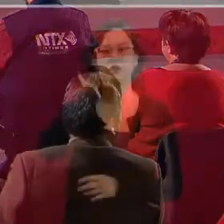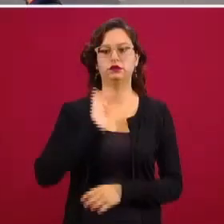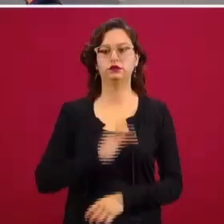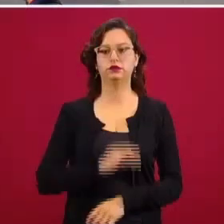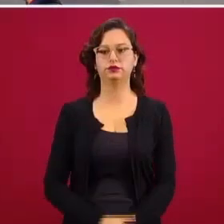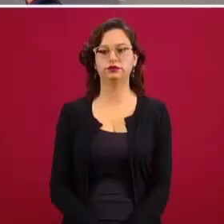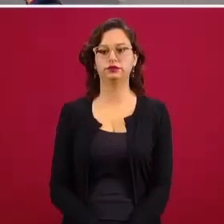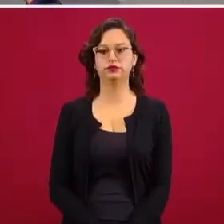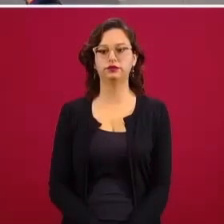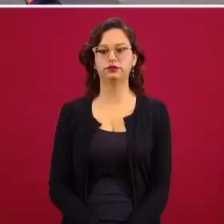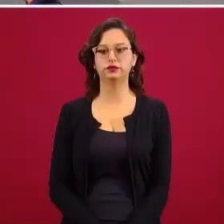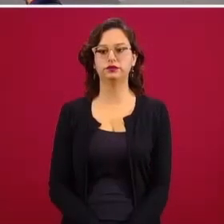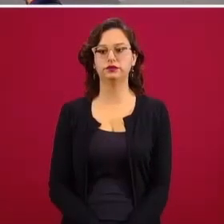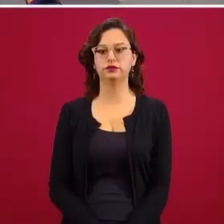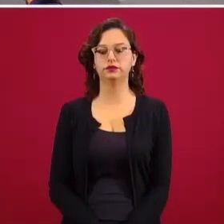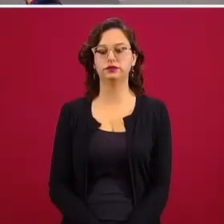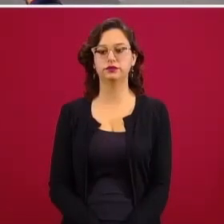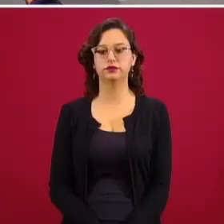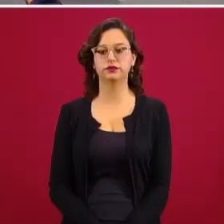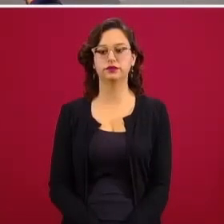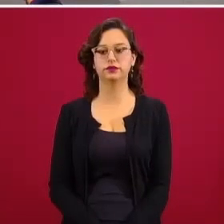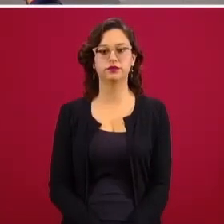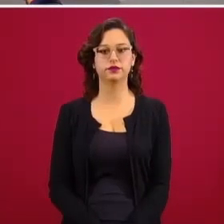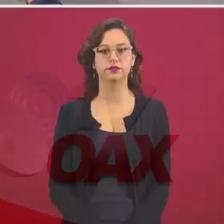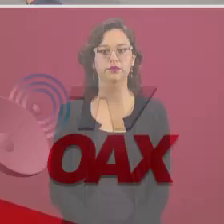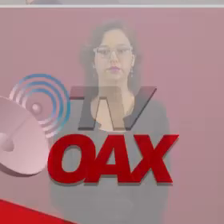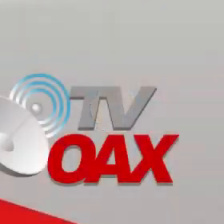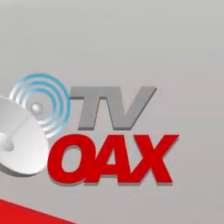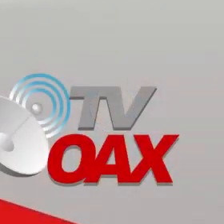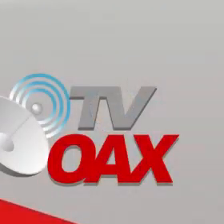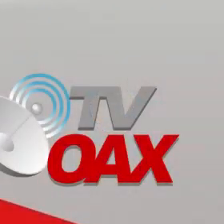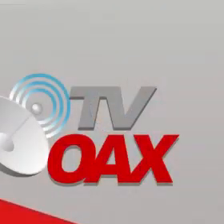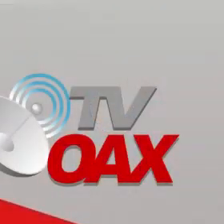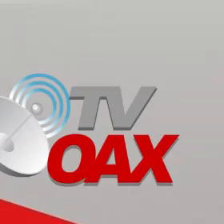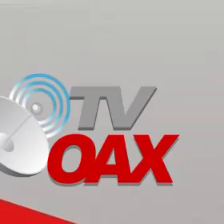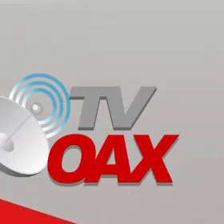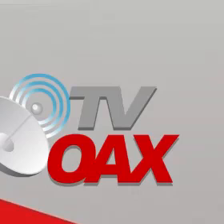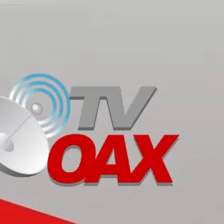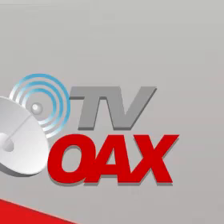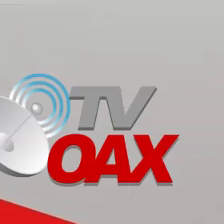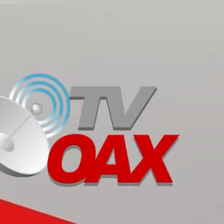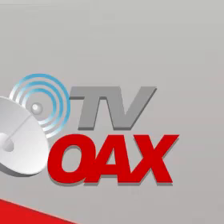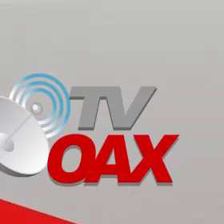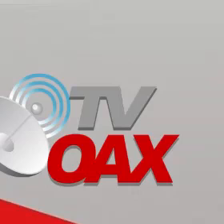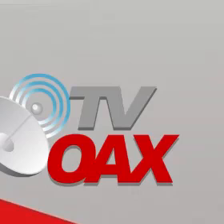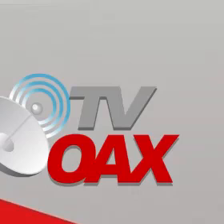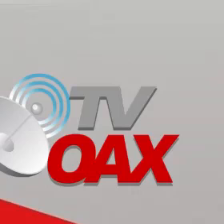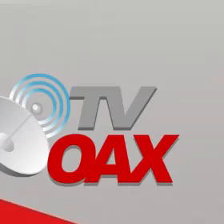Muy bien, pues ese es el informe. Vamos.